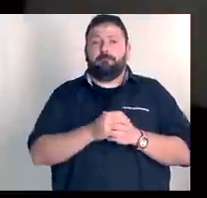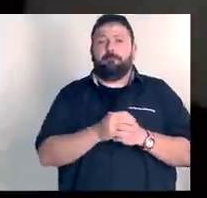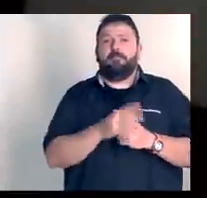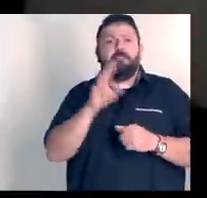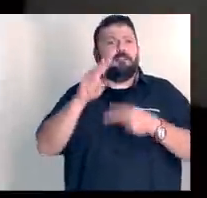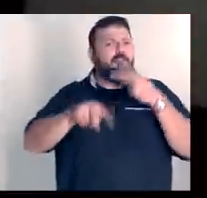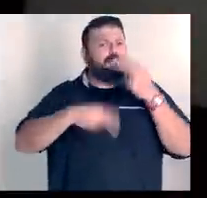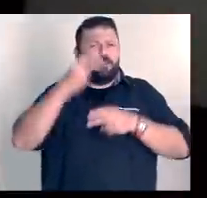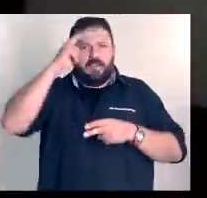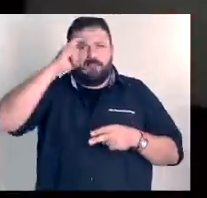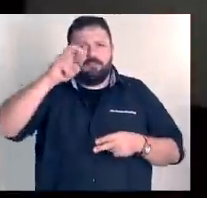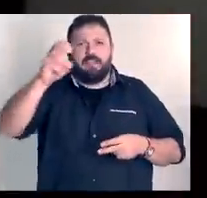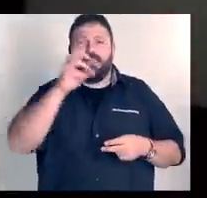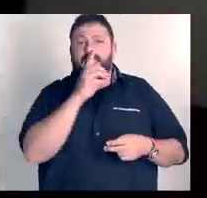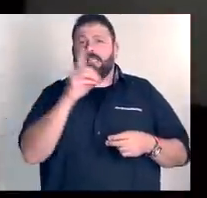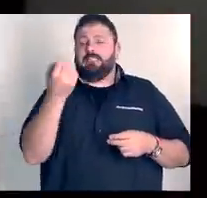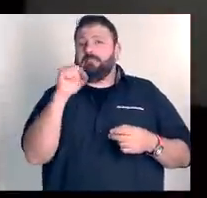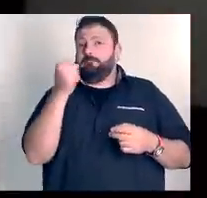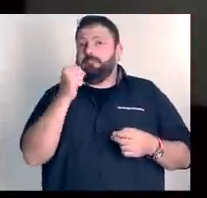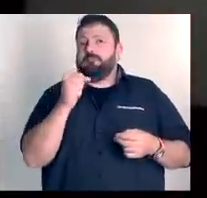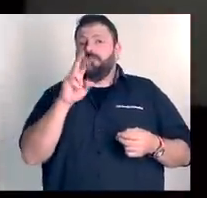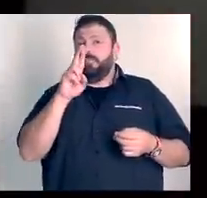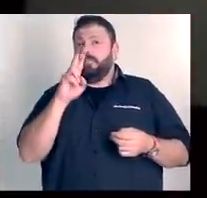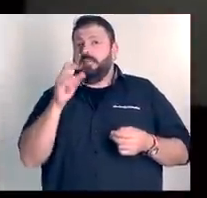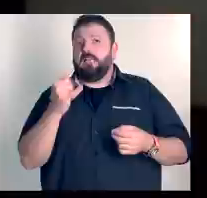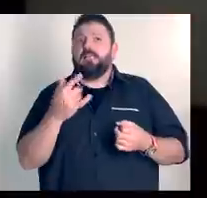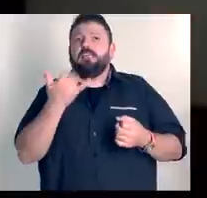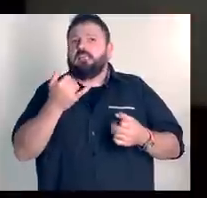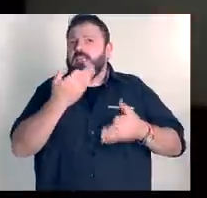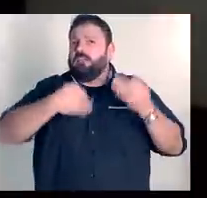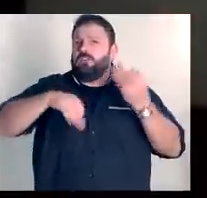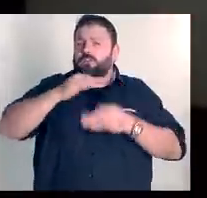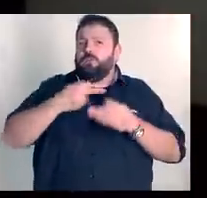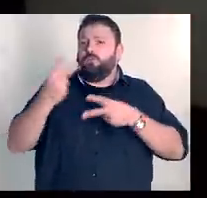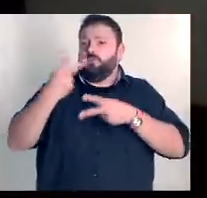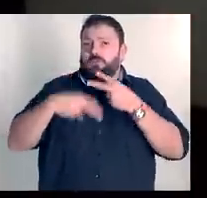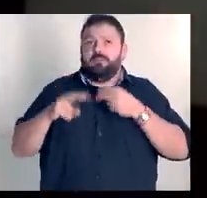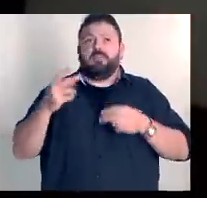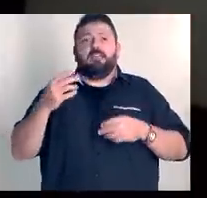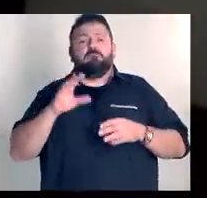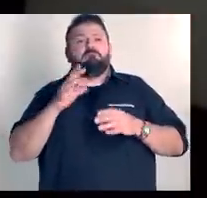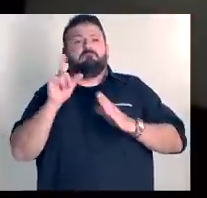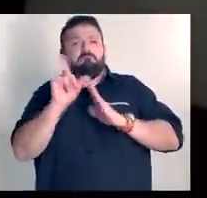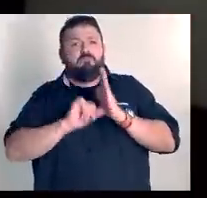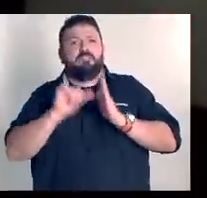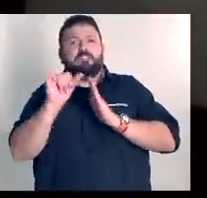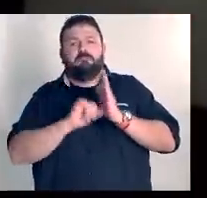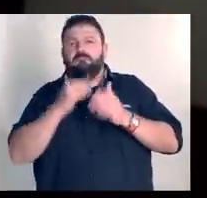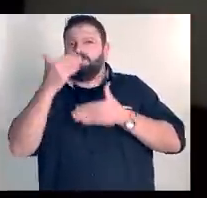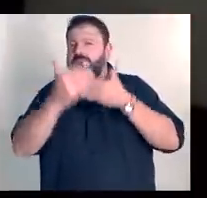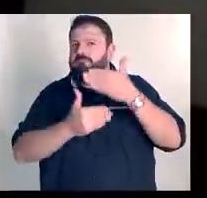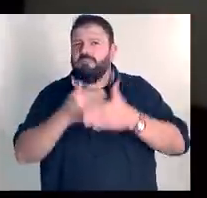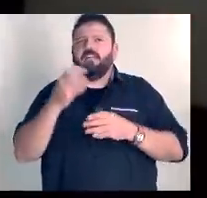a ir al viaje de septiembre, que es el rally. Y todos los que vengan en los meses siguientes van a ir al evento de febrero, que es la